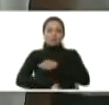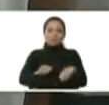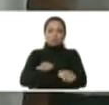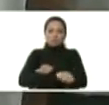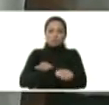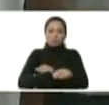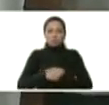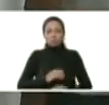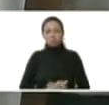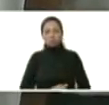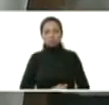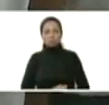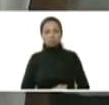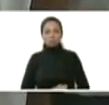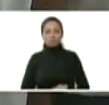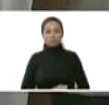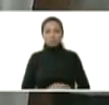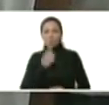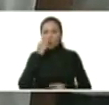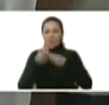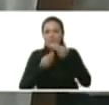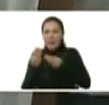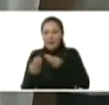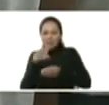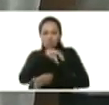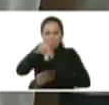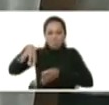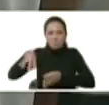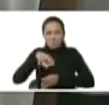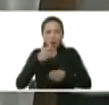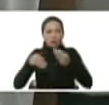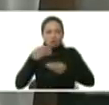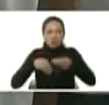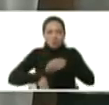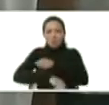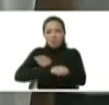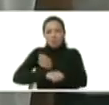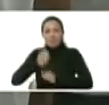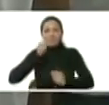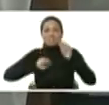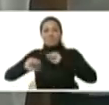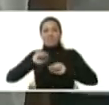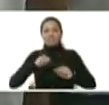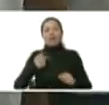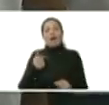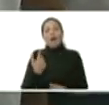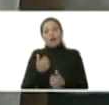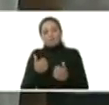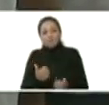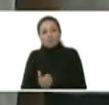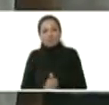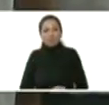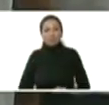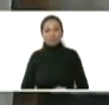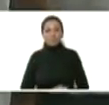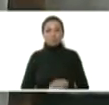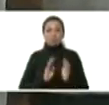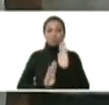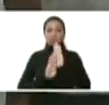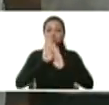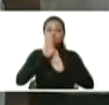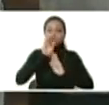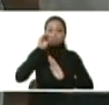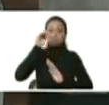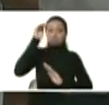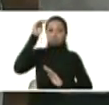¿Sí? ¿Qué delantero, medio, defensa? Defensa. Defensa, ¿eh? Ya va creciendo. ¿Y